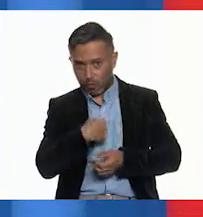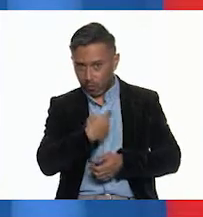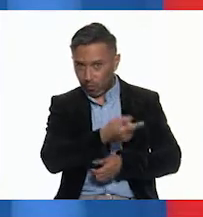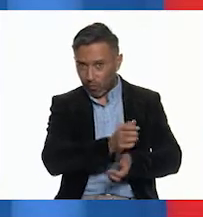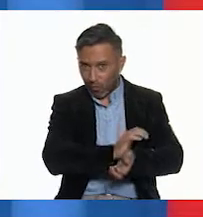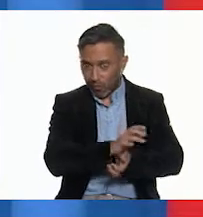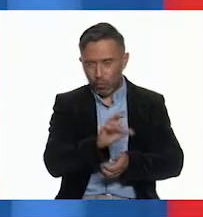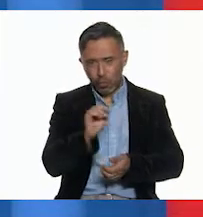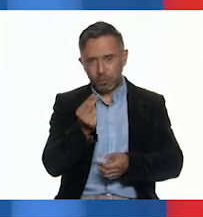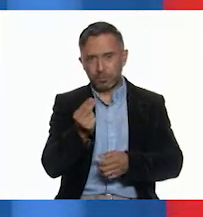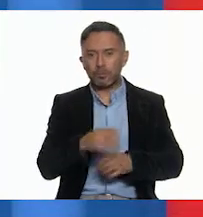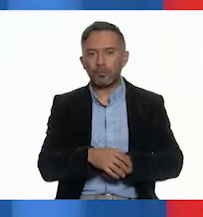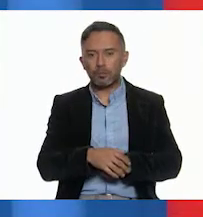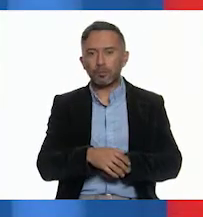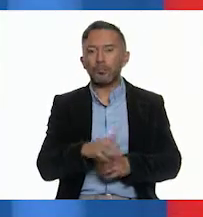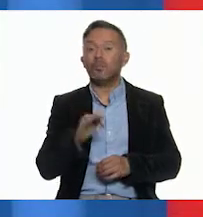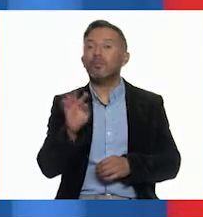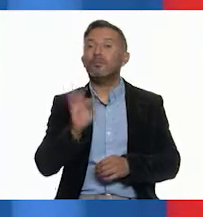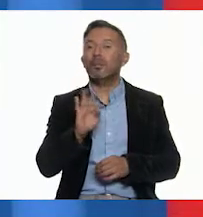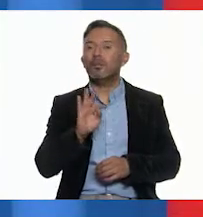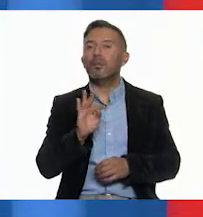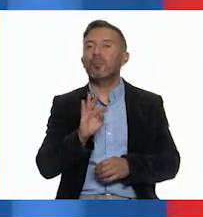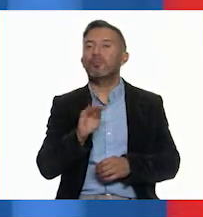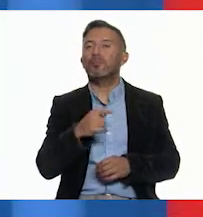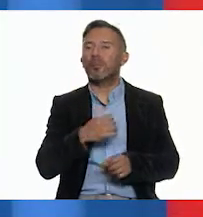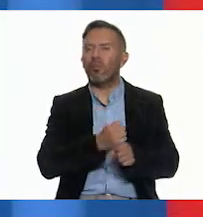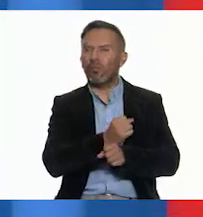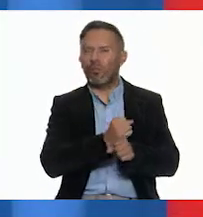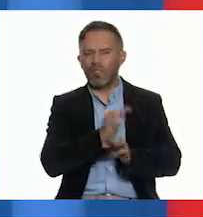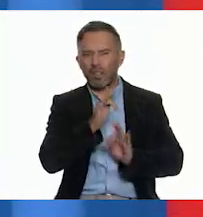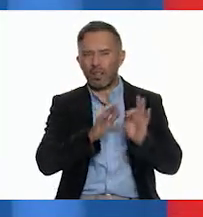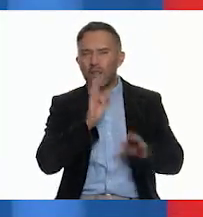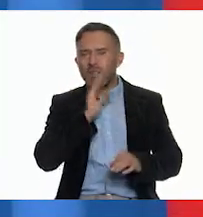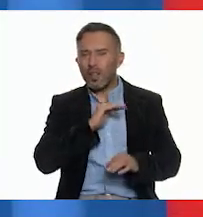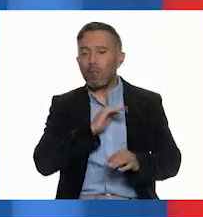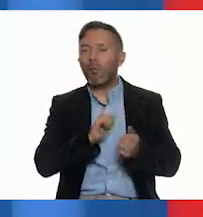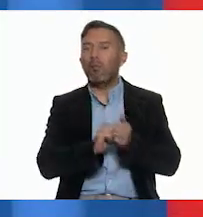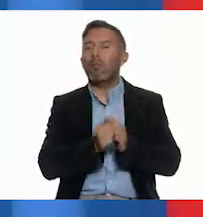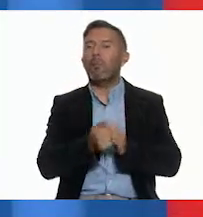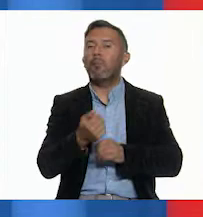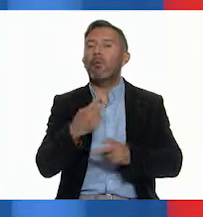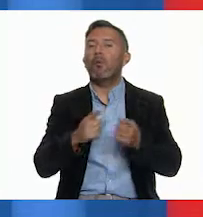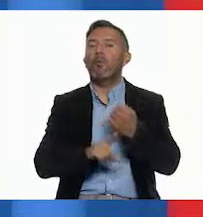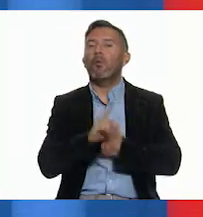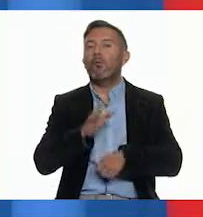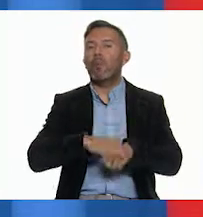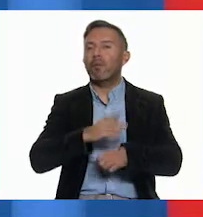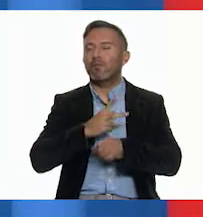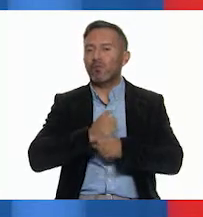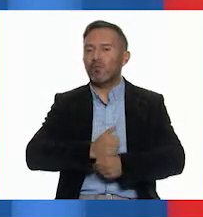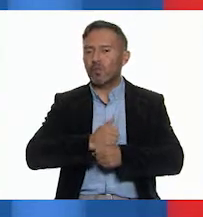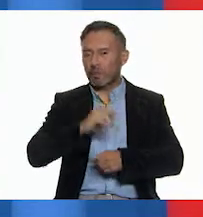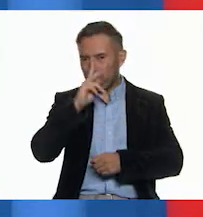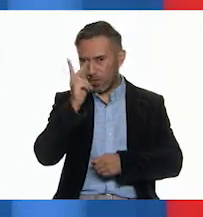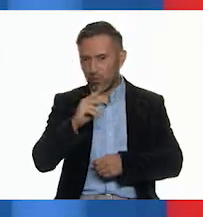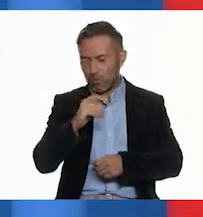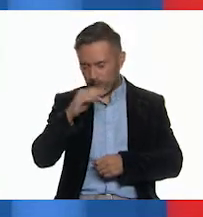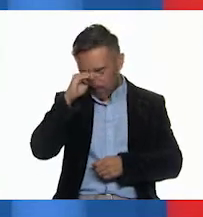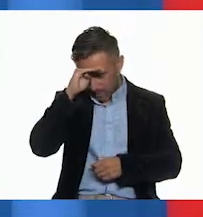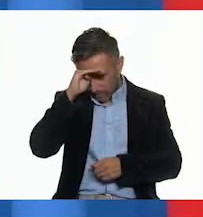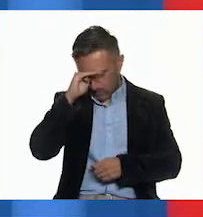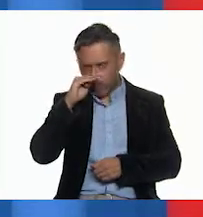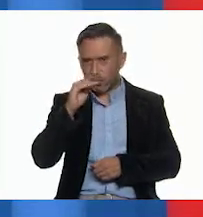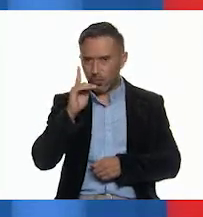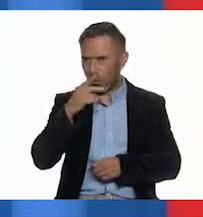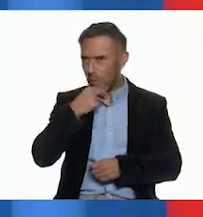que si devolvemos el maltrato, solo vamos a generar más violencia. Por eso es mejor pensar, tratar de hallar una solución como lo